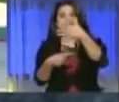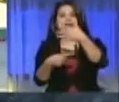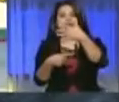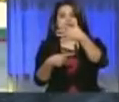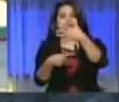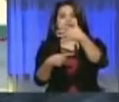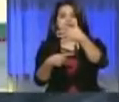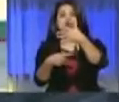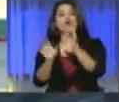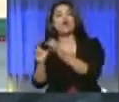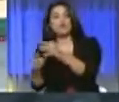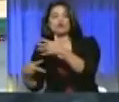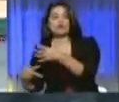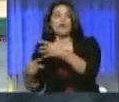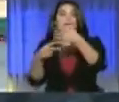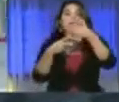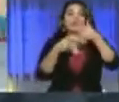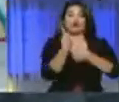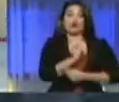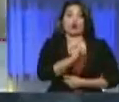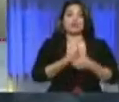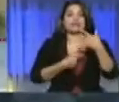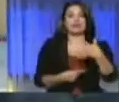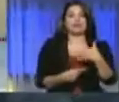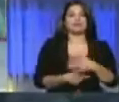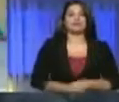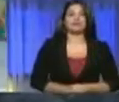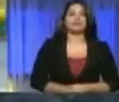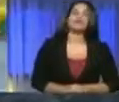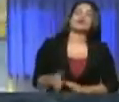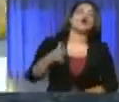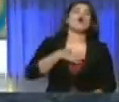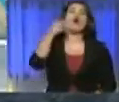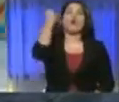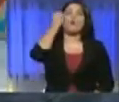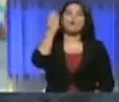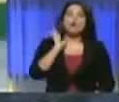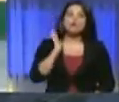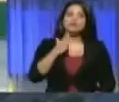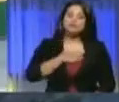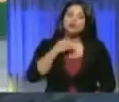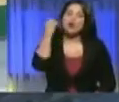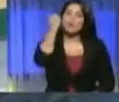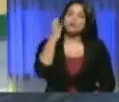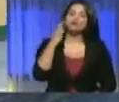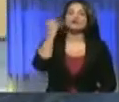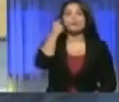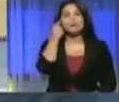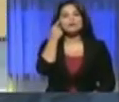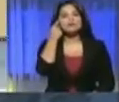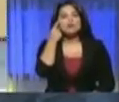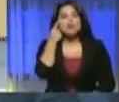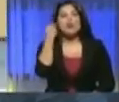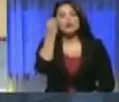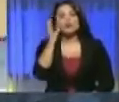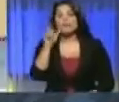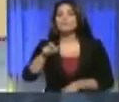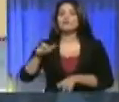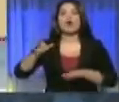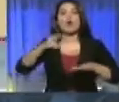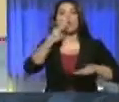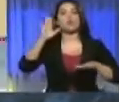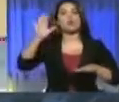veces los jueces en esas competencias terminan premiando a los más aplaudidos o a los países con el